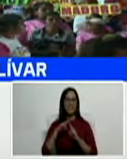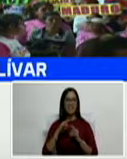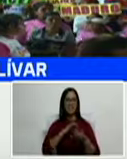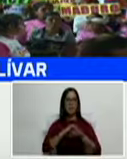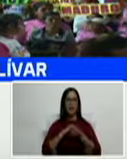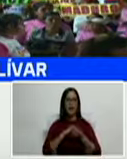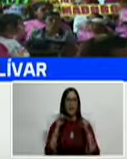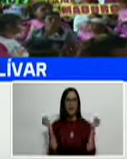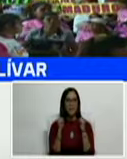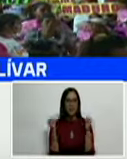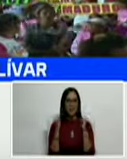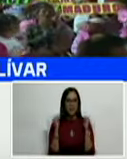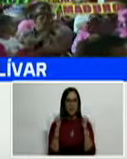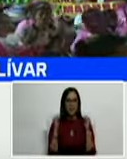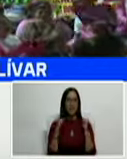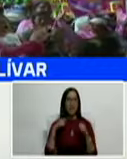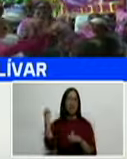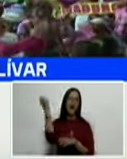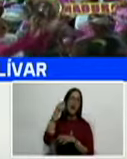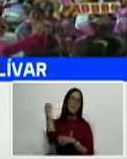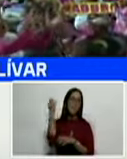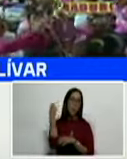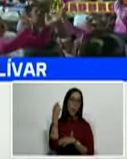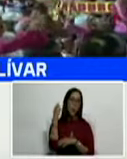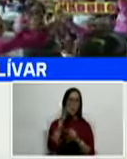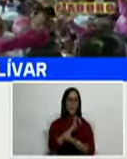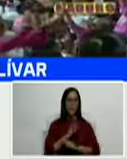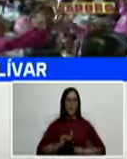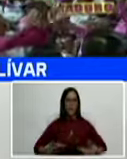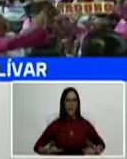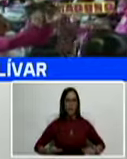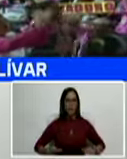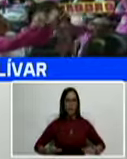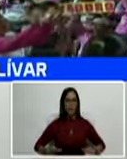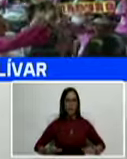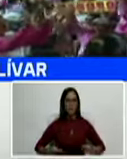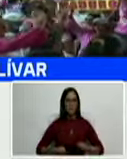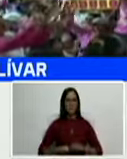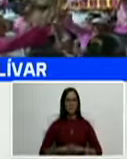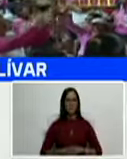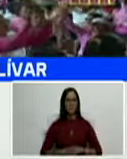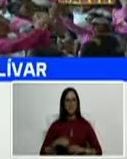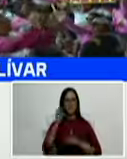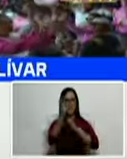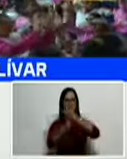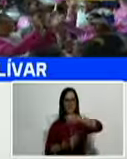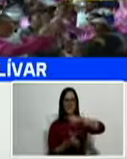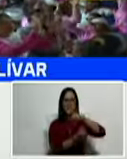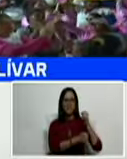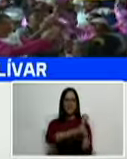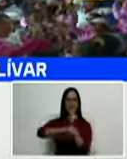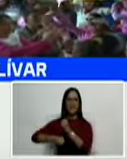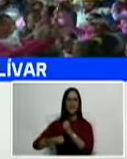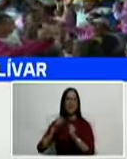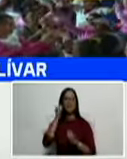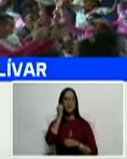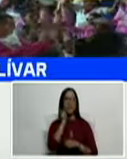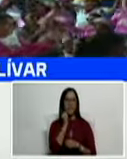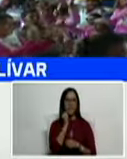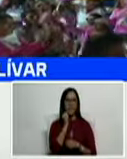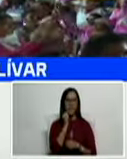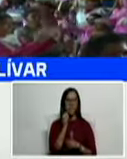Trujillo, en Mérida, en Apure, en Portuguesa, en Delta Macuro, en Sucre,